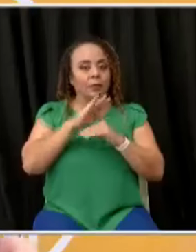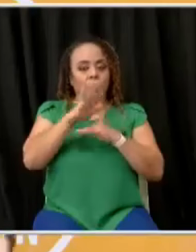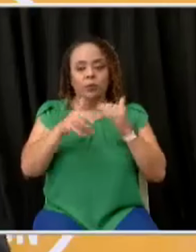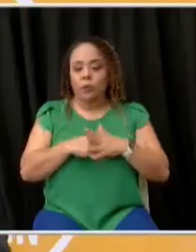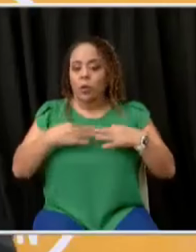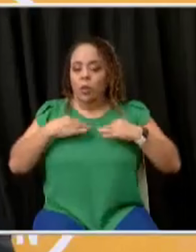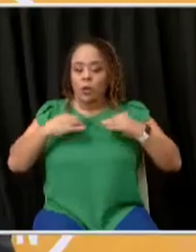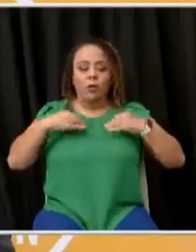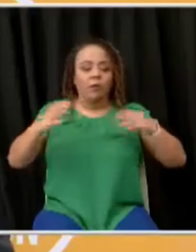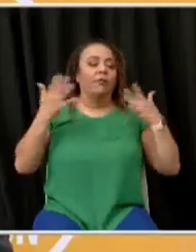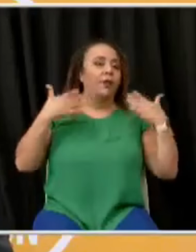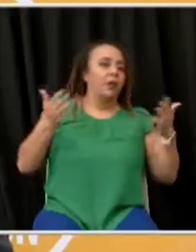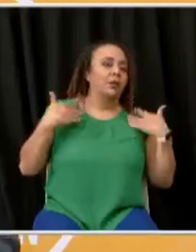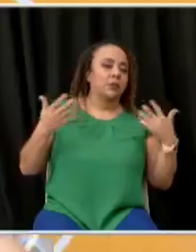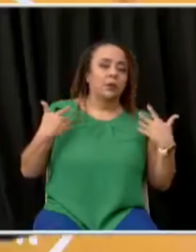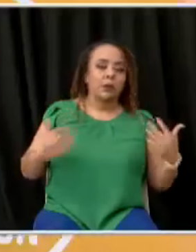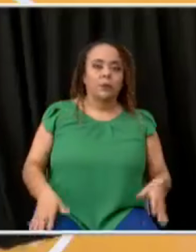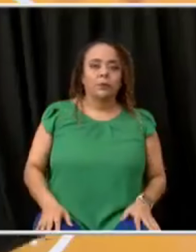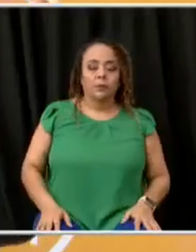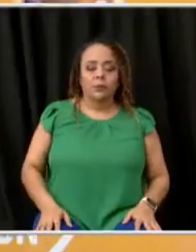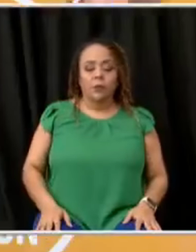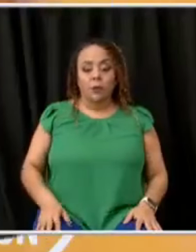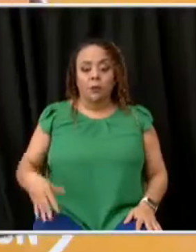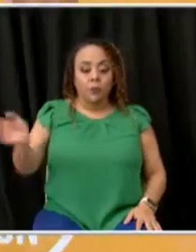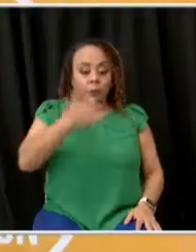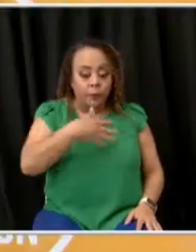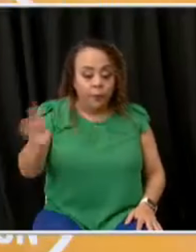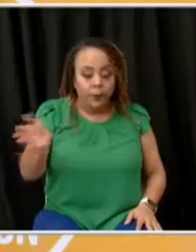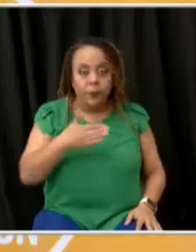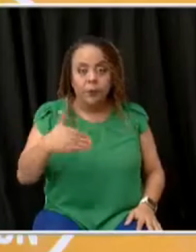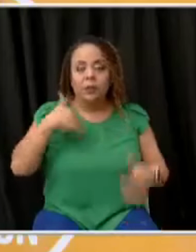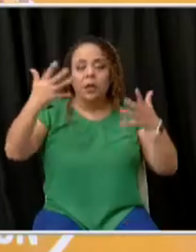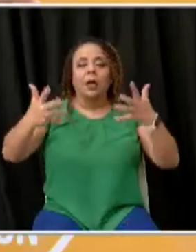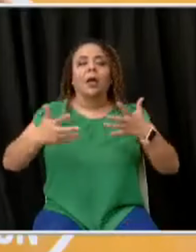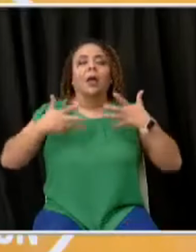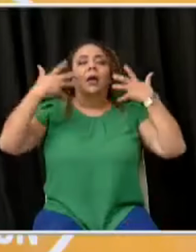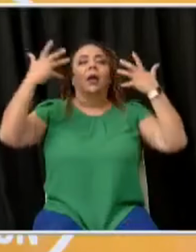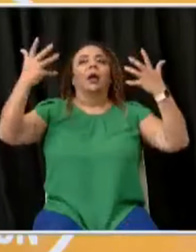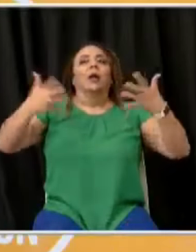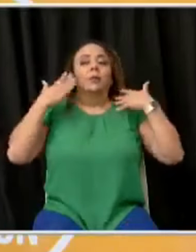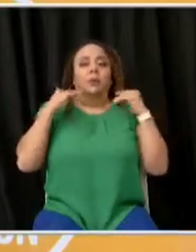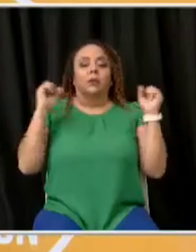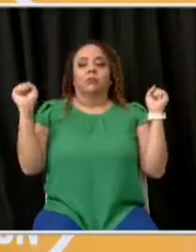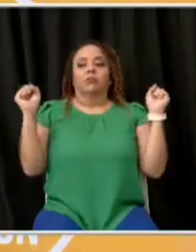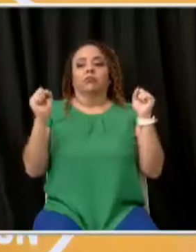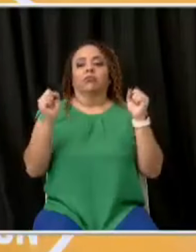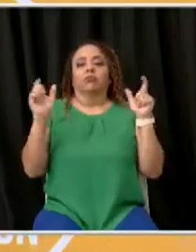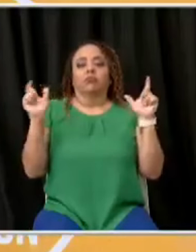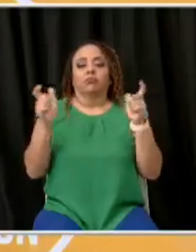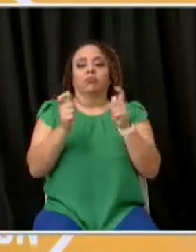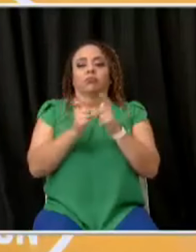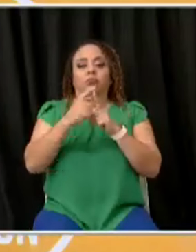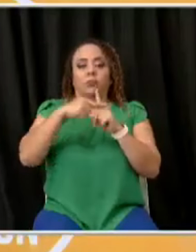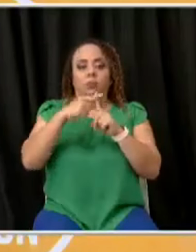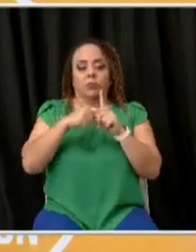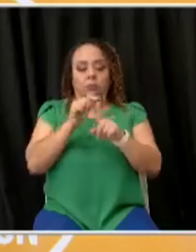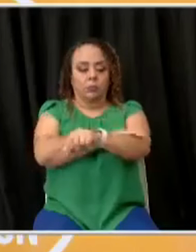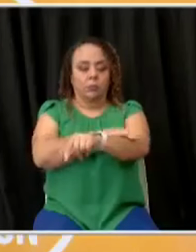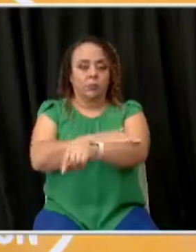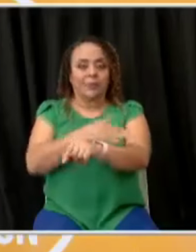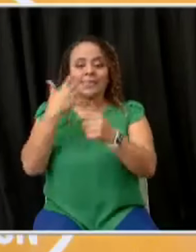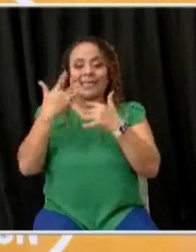lo más fresco que puedan, ventílenlo, que reciba aire fresco. ¿Por qué? Porque al enfriar su piel, la sangre que está pasando por esa piel se